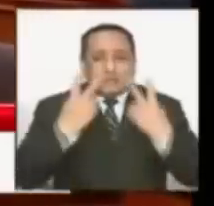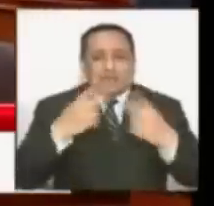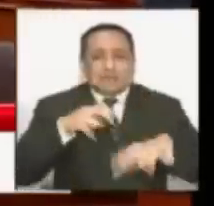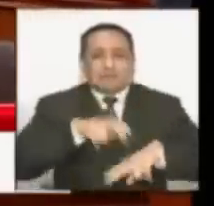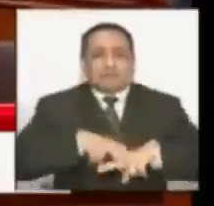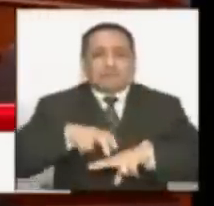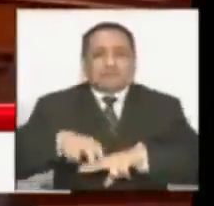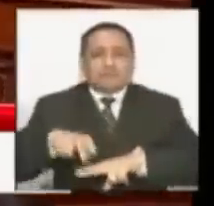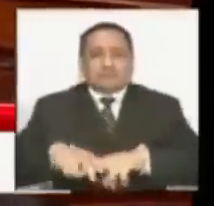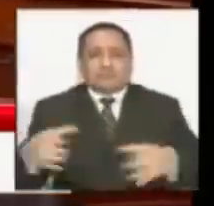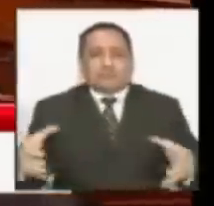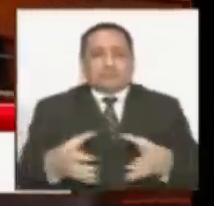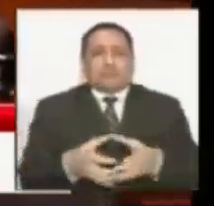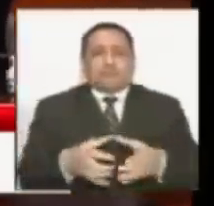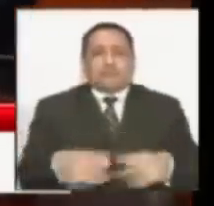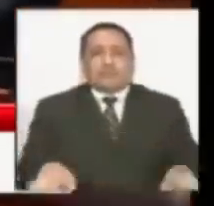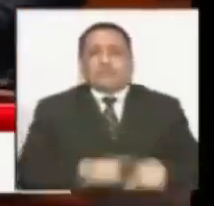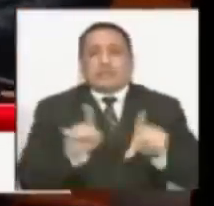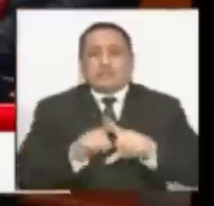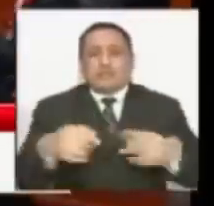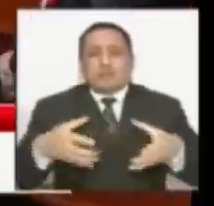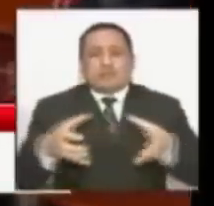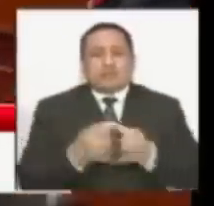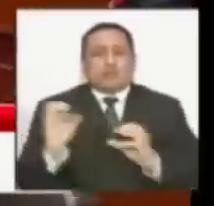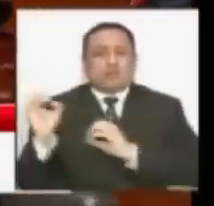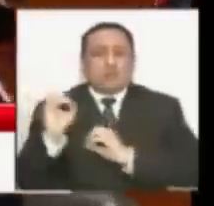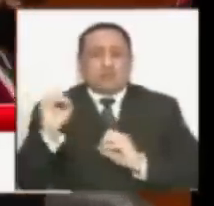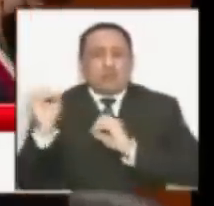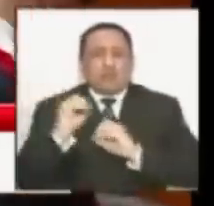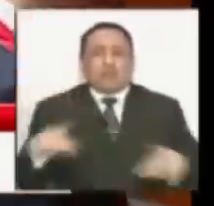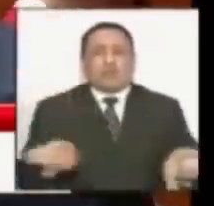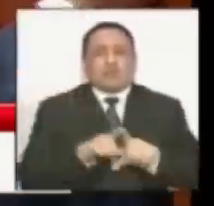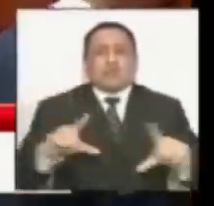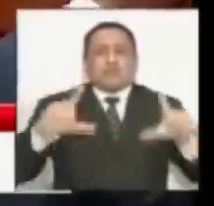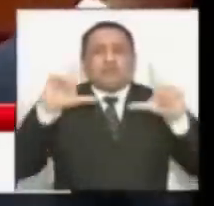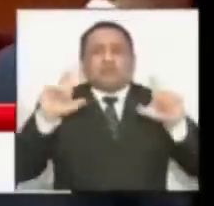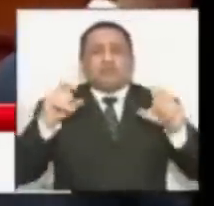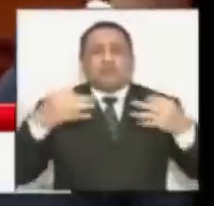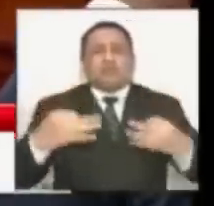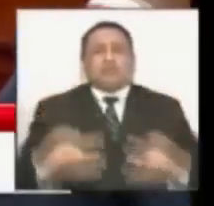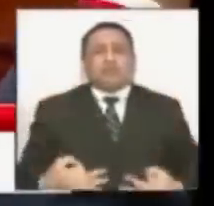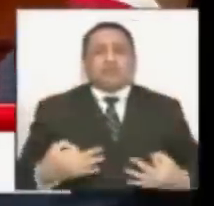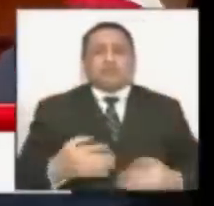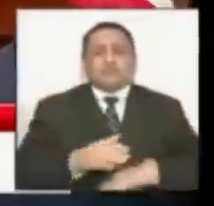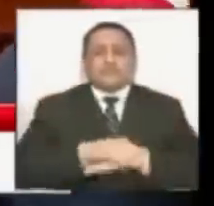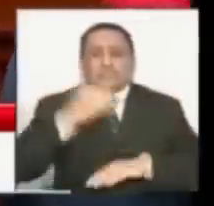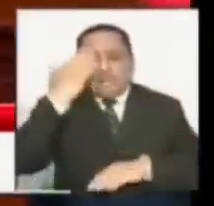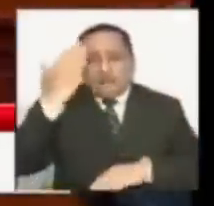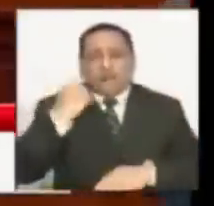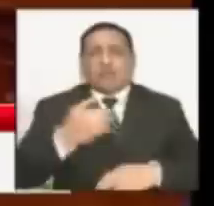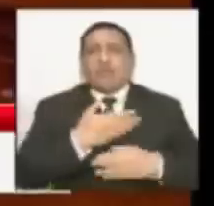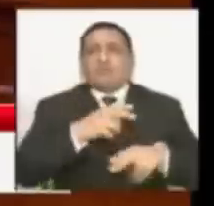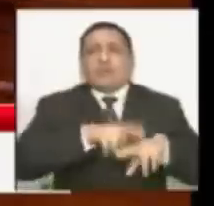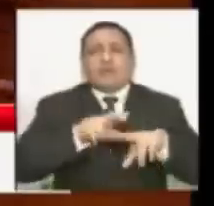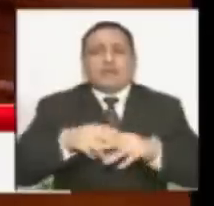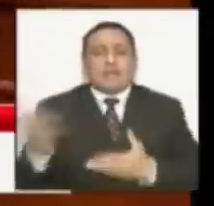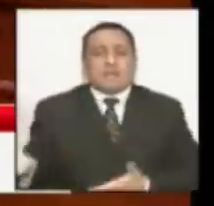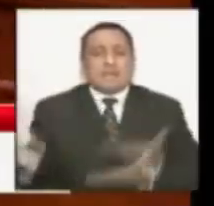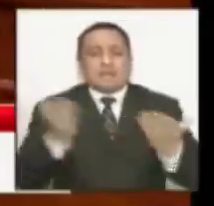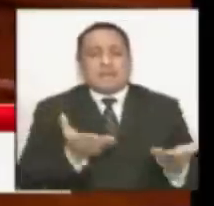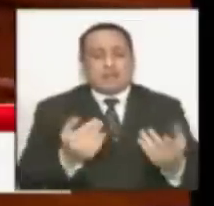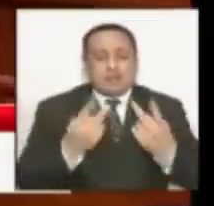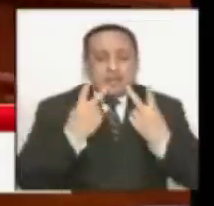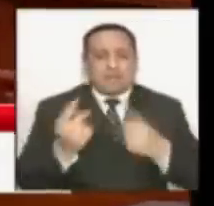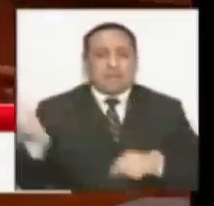pequeñito, le hago una seña, viene, y le doy un abrazo emocionado. ¿Qué más da emocionado?